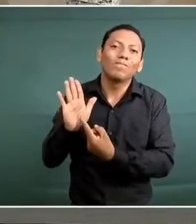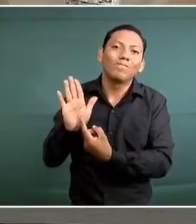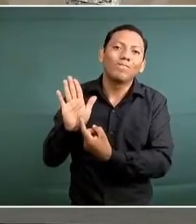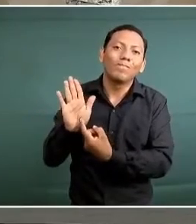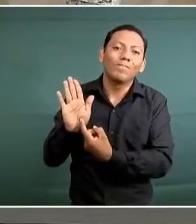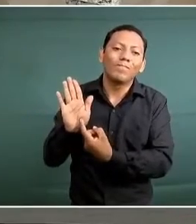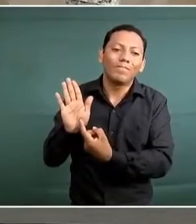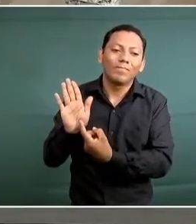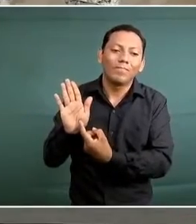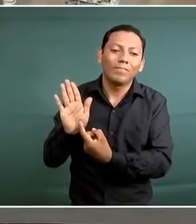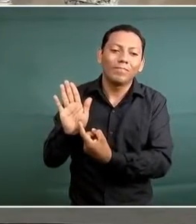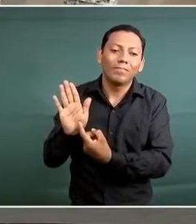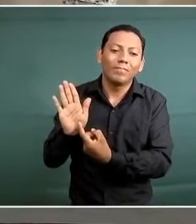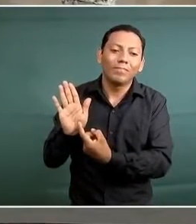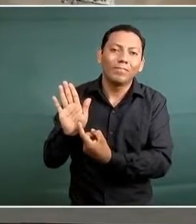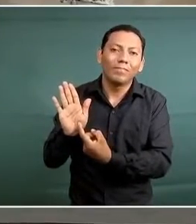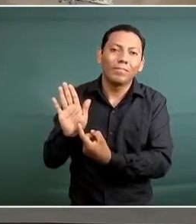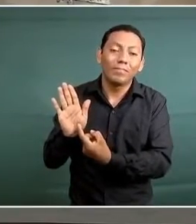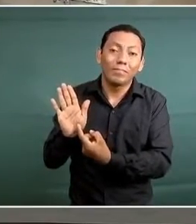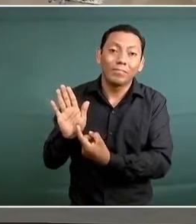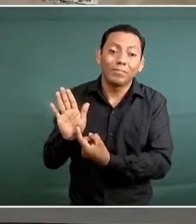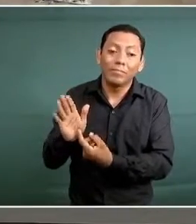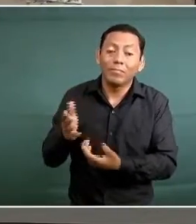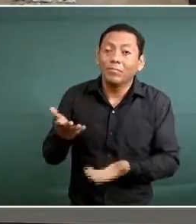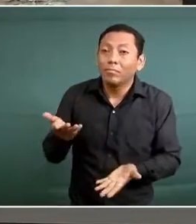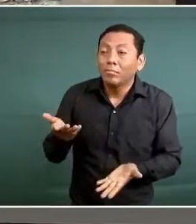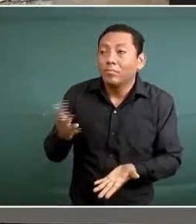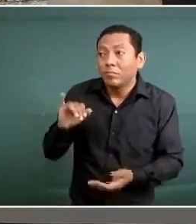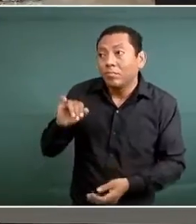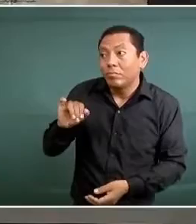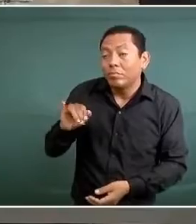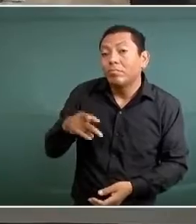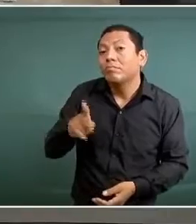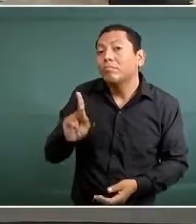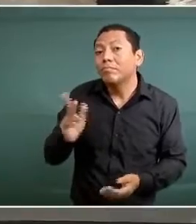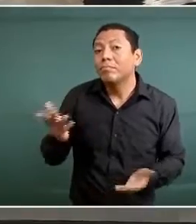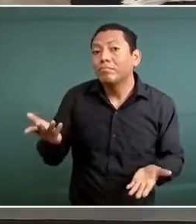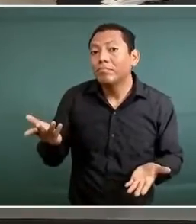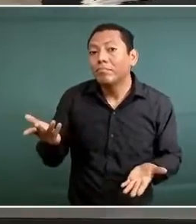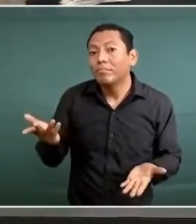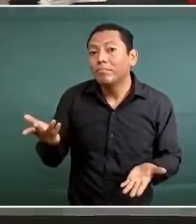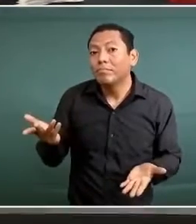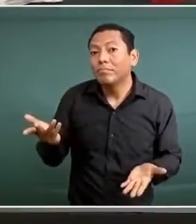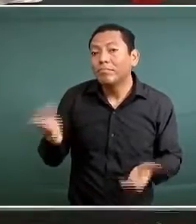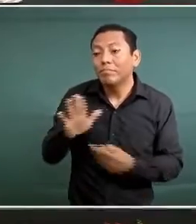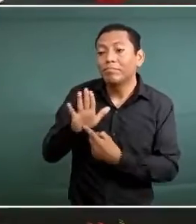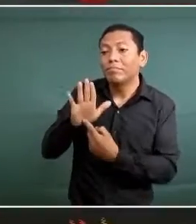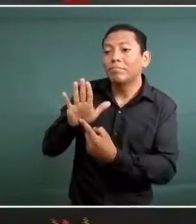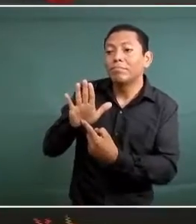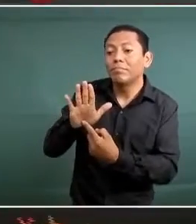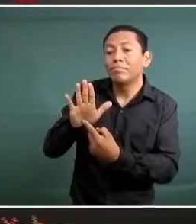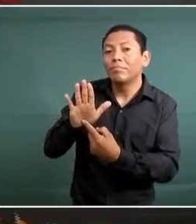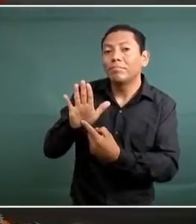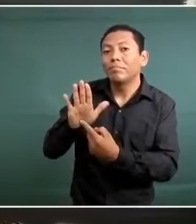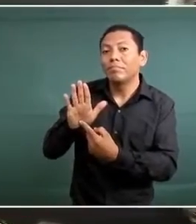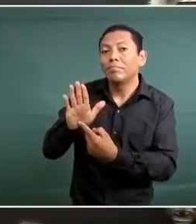sí pero pues eso se da este